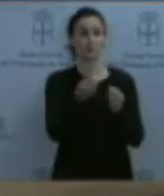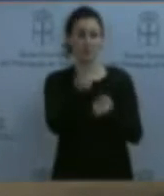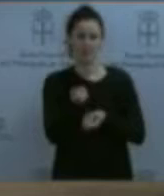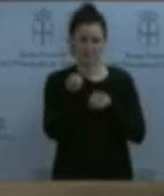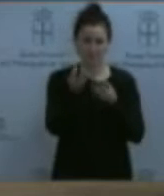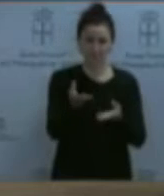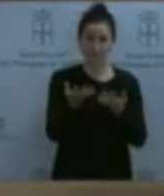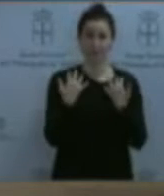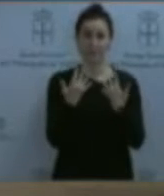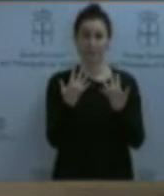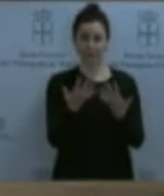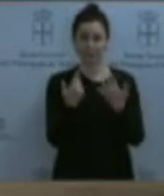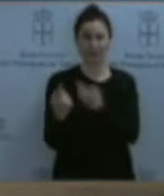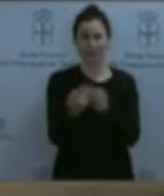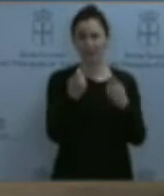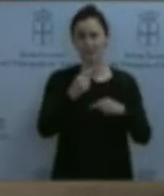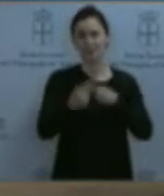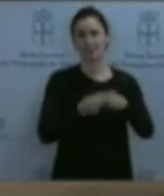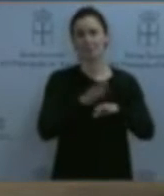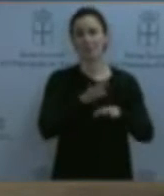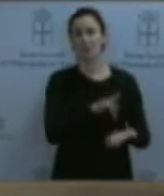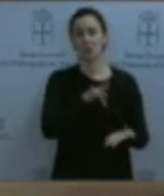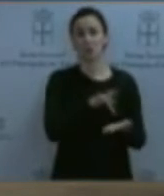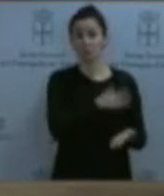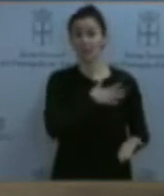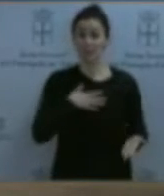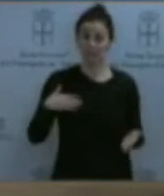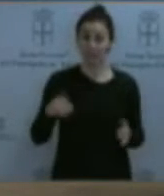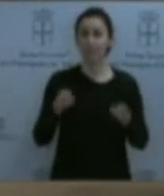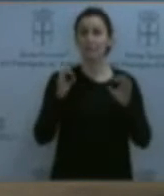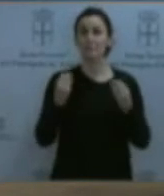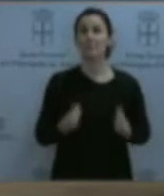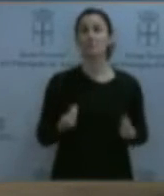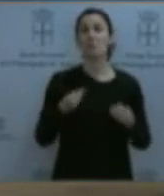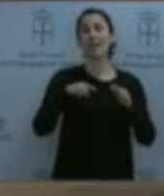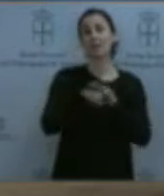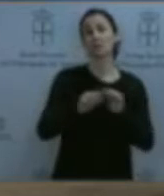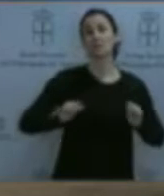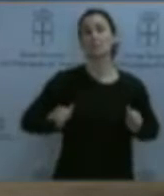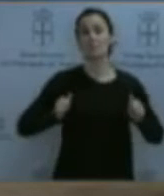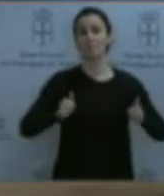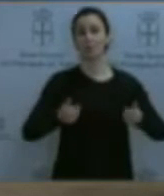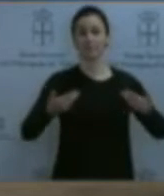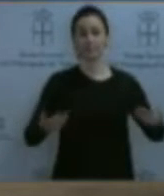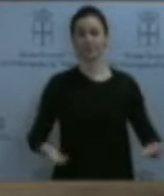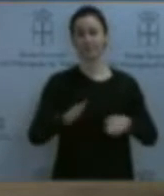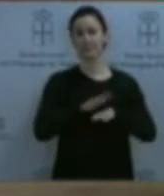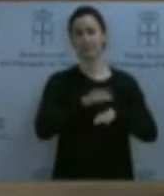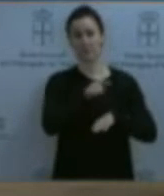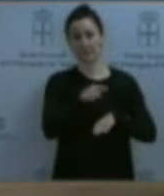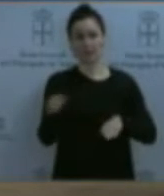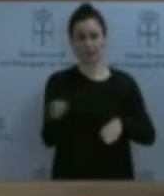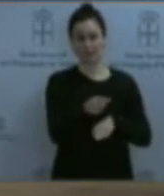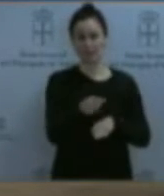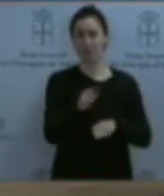información y celeridad es lo que necesitan las familias cuando llegan a la ventanilla de la Administración. Y para ello, pues sin duda se requiere una